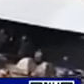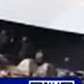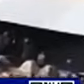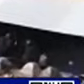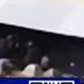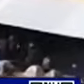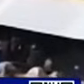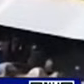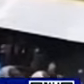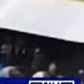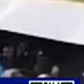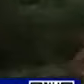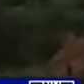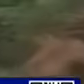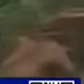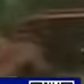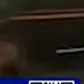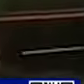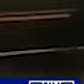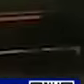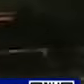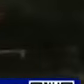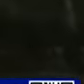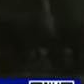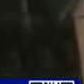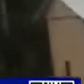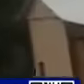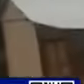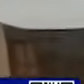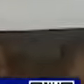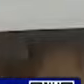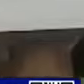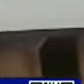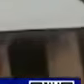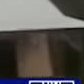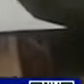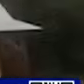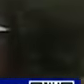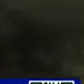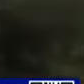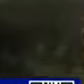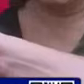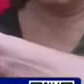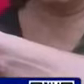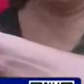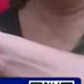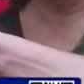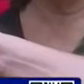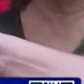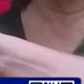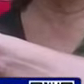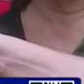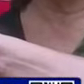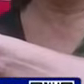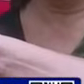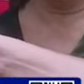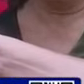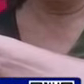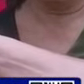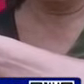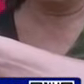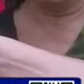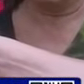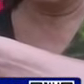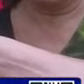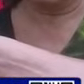diferentes personas del gobierno y ninguno nos ha dado oído, compañero. Lo que pase allá dentro en la subcentral Pailita es netamente responsabilidad del